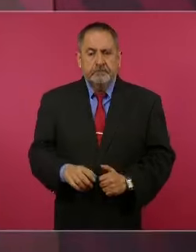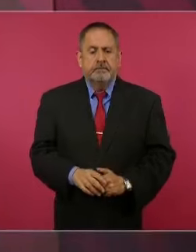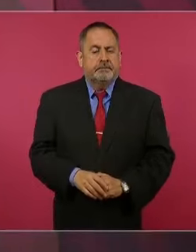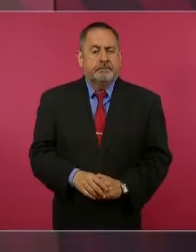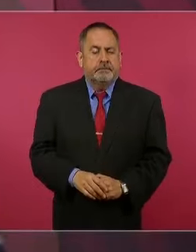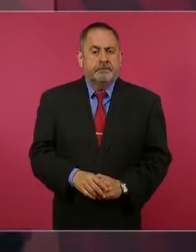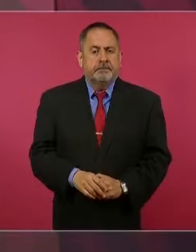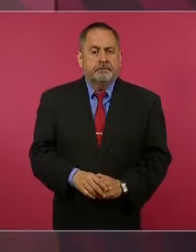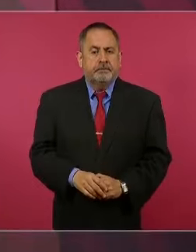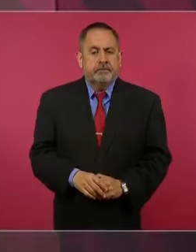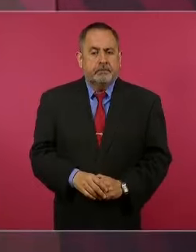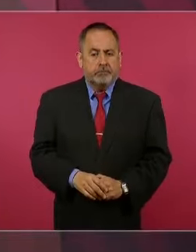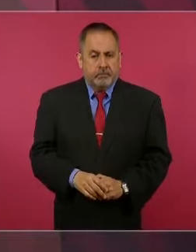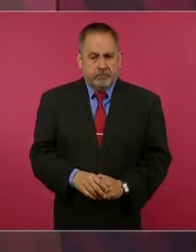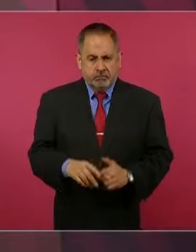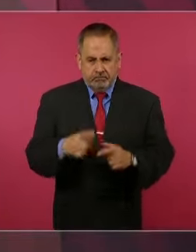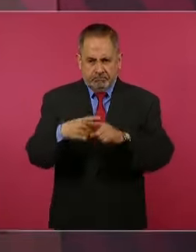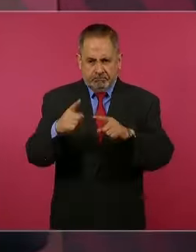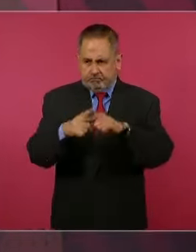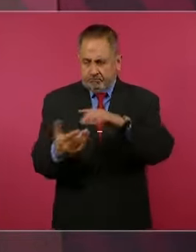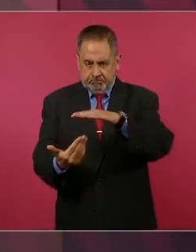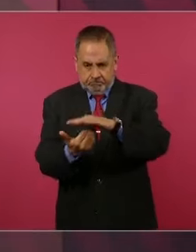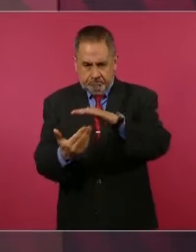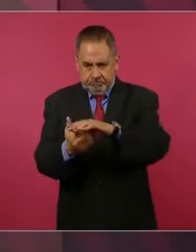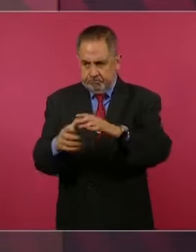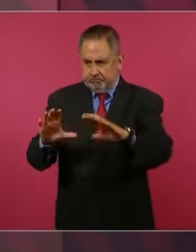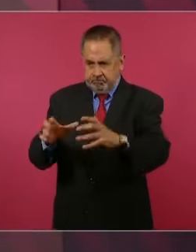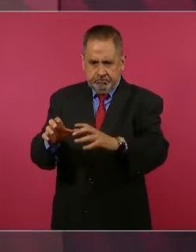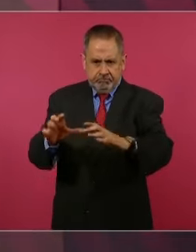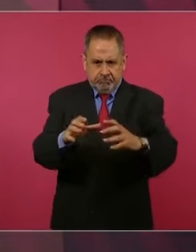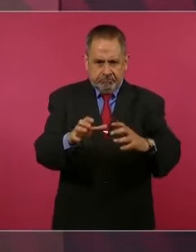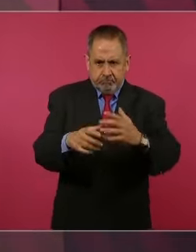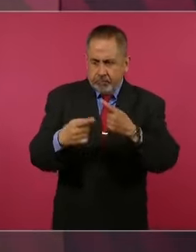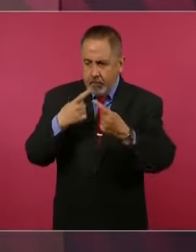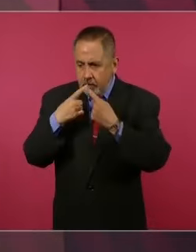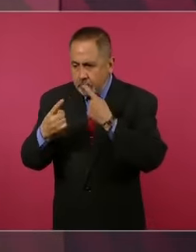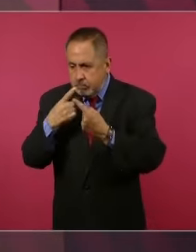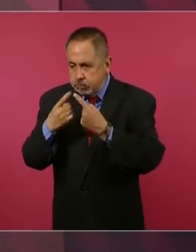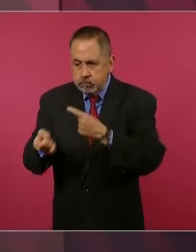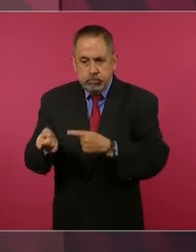Iste hay distintas mesas y